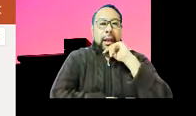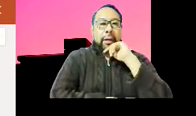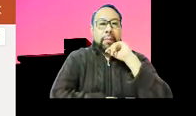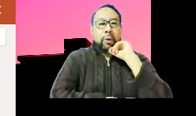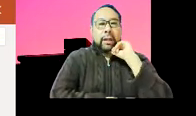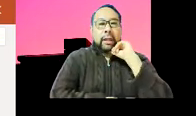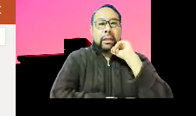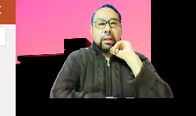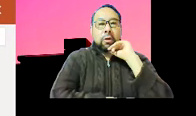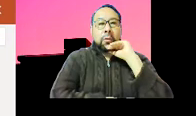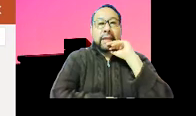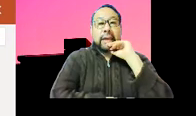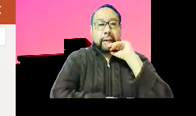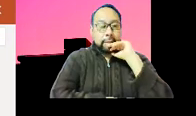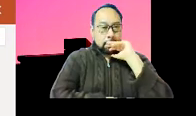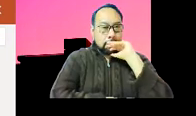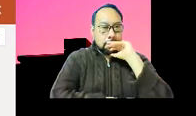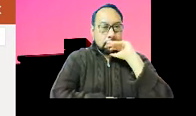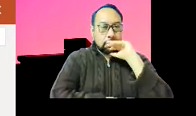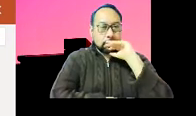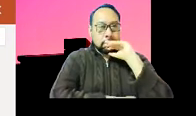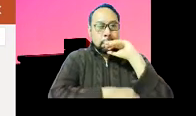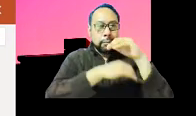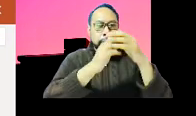Convencer es la palabra que proviene del latín convencere.